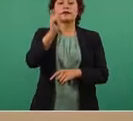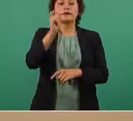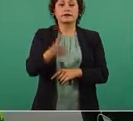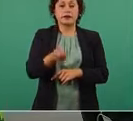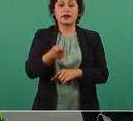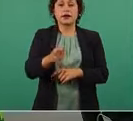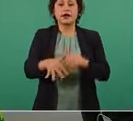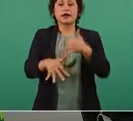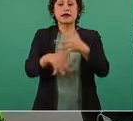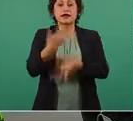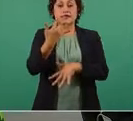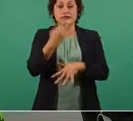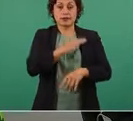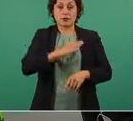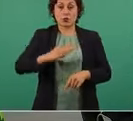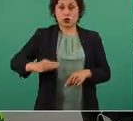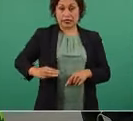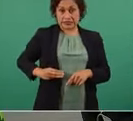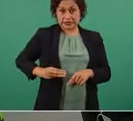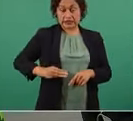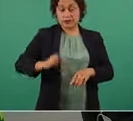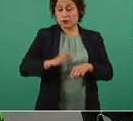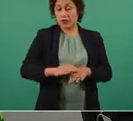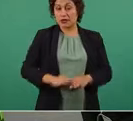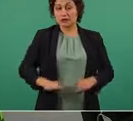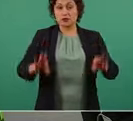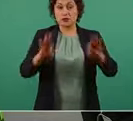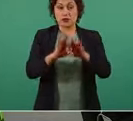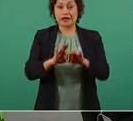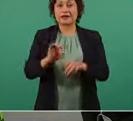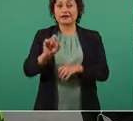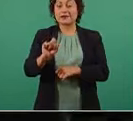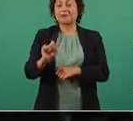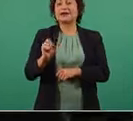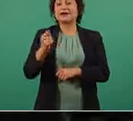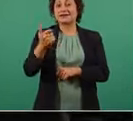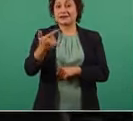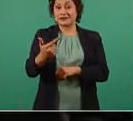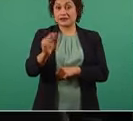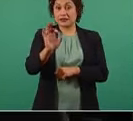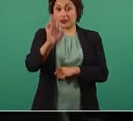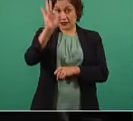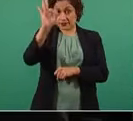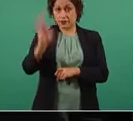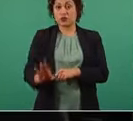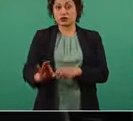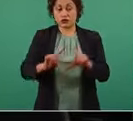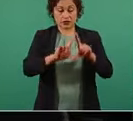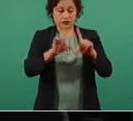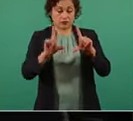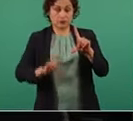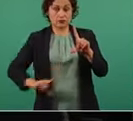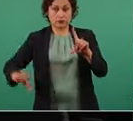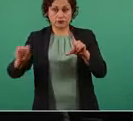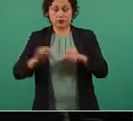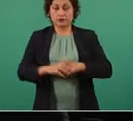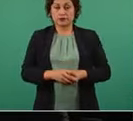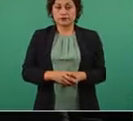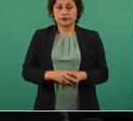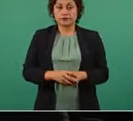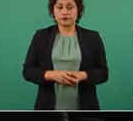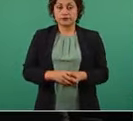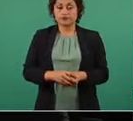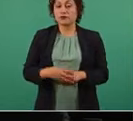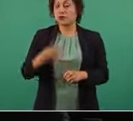municipios prioritarios se concentra el 27% de los homicidios del país. También que en